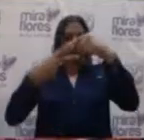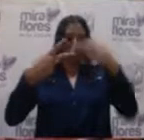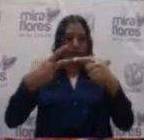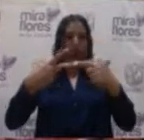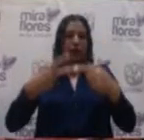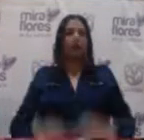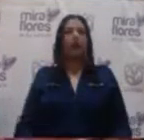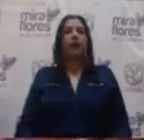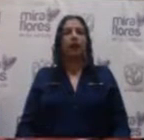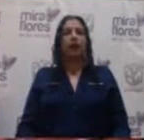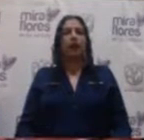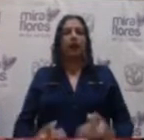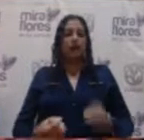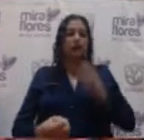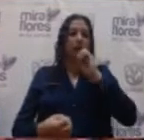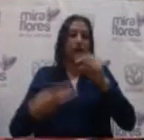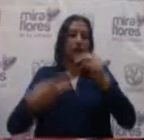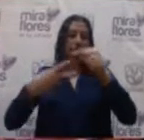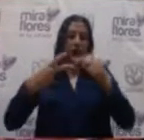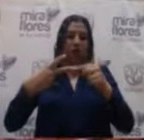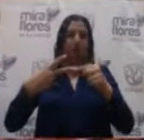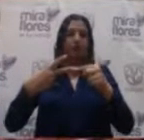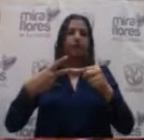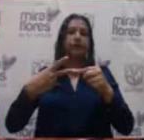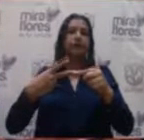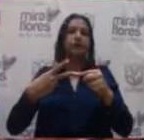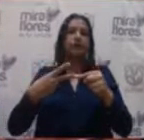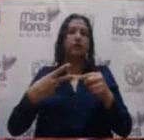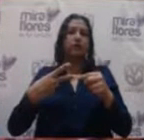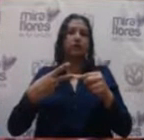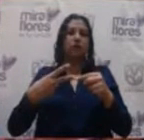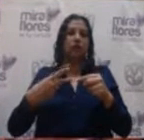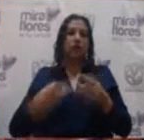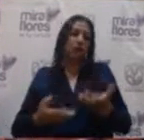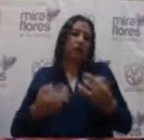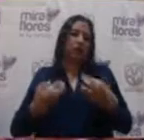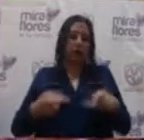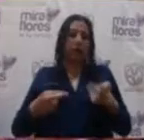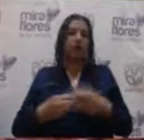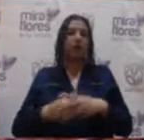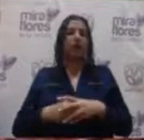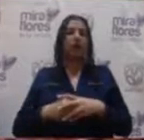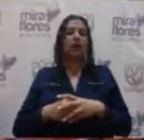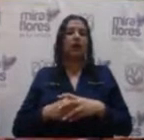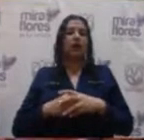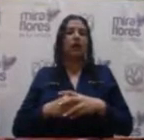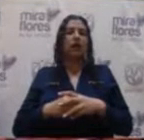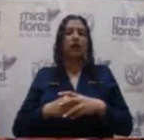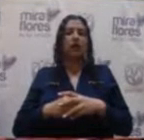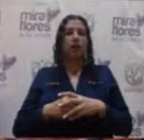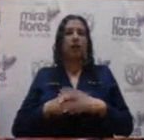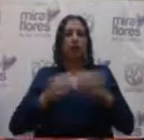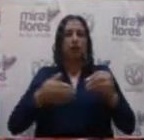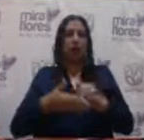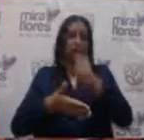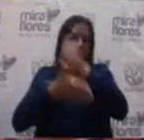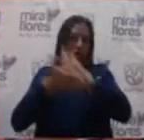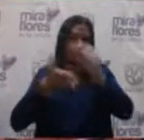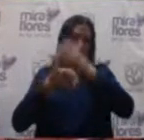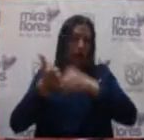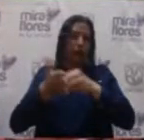quería comentarles estos dos puntos y, si me permiten, ponerlos justamente en agenda para